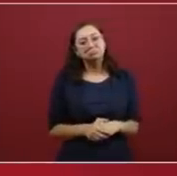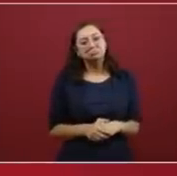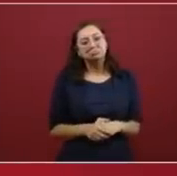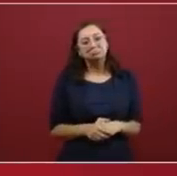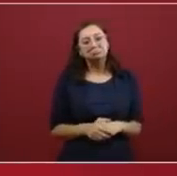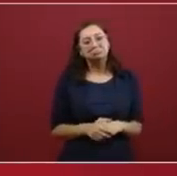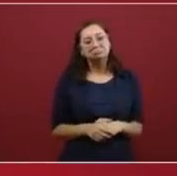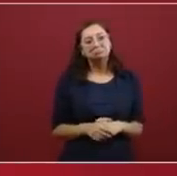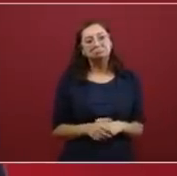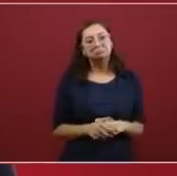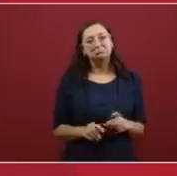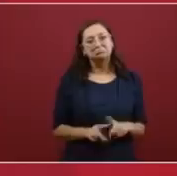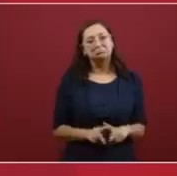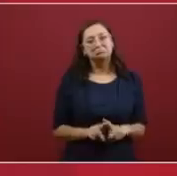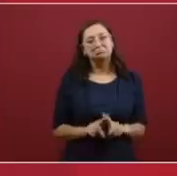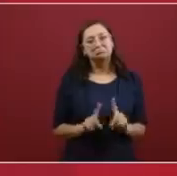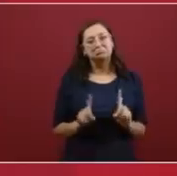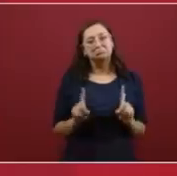parece que